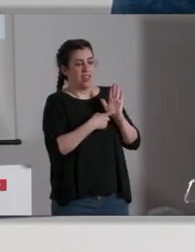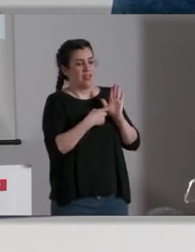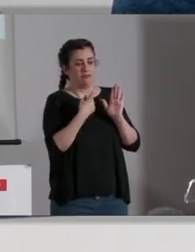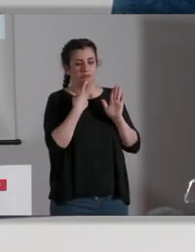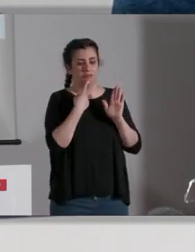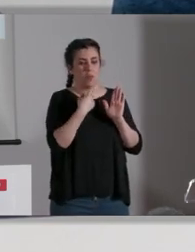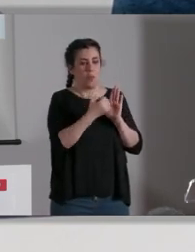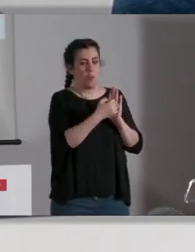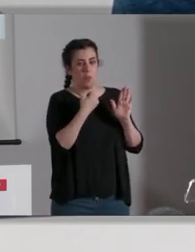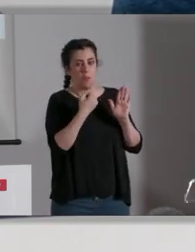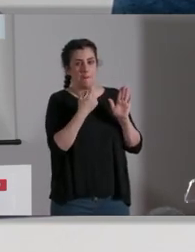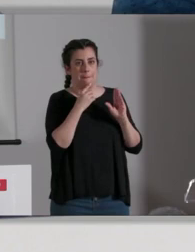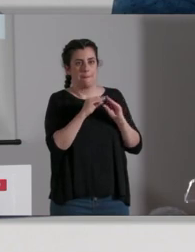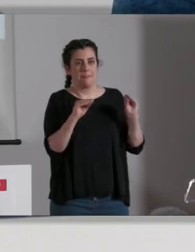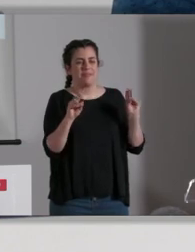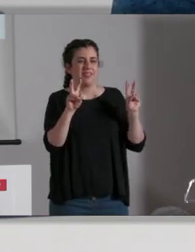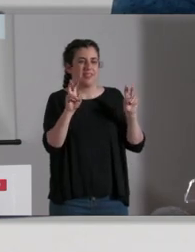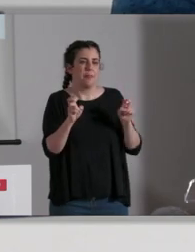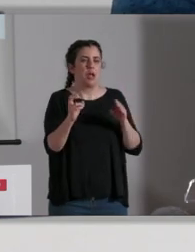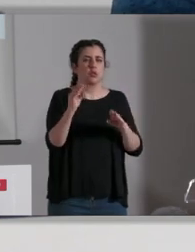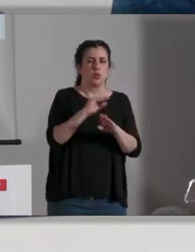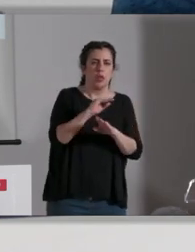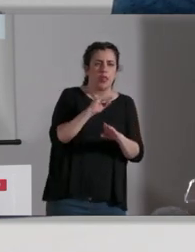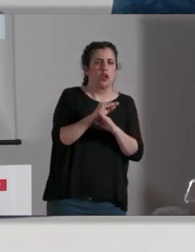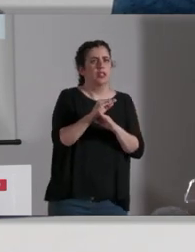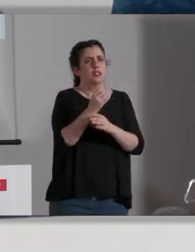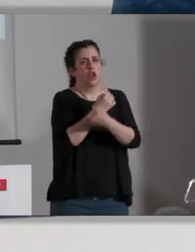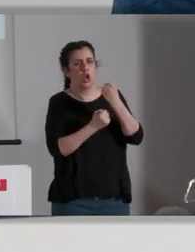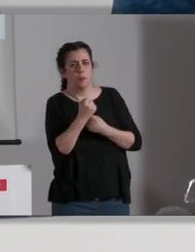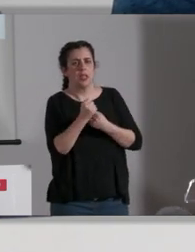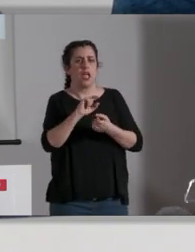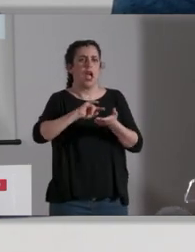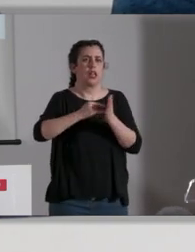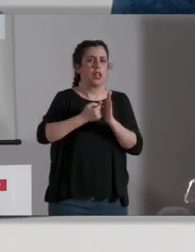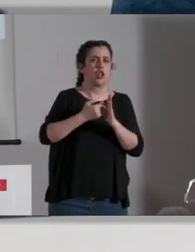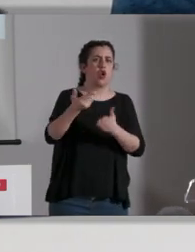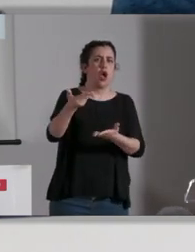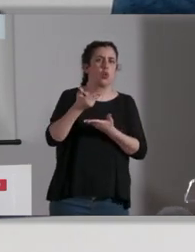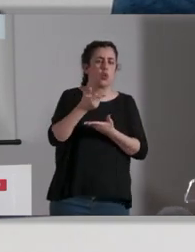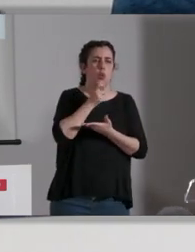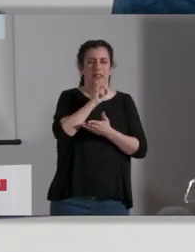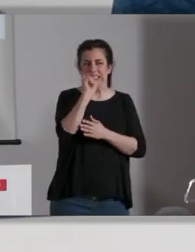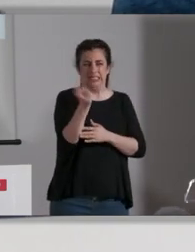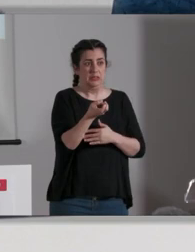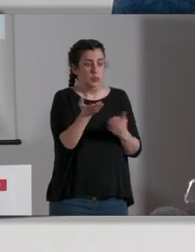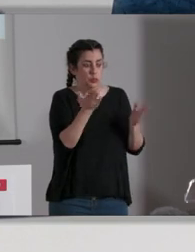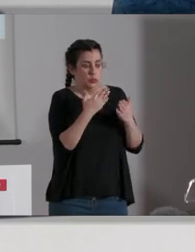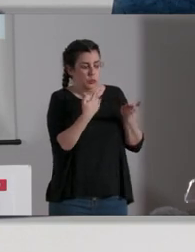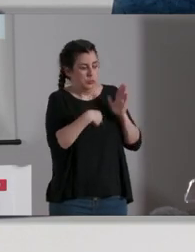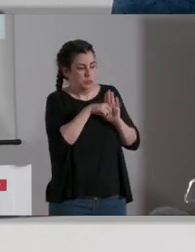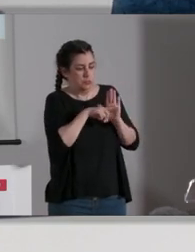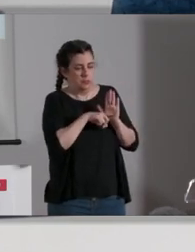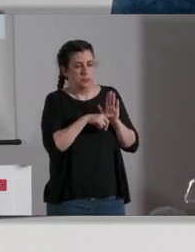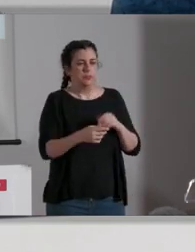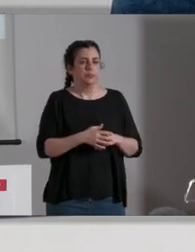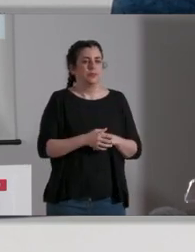a normativa, fiscalidad, subvenciones, ayuda técnica, etc. El marco legal que se quiere desarrollar ahora